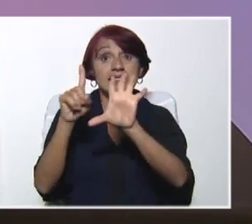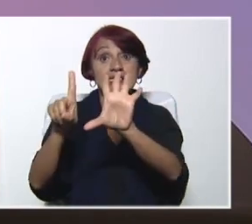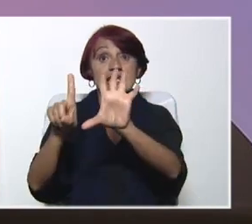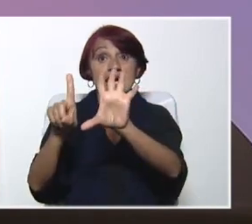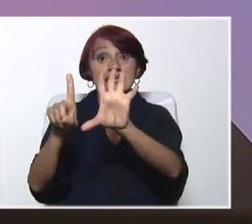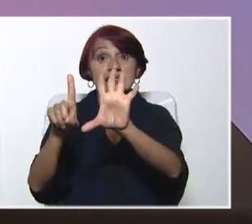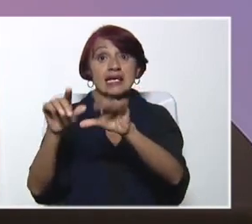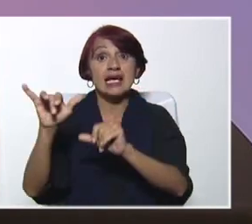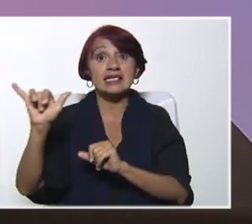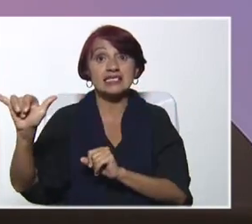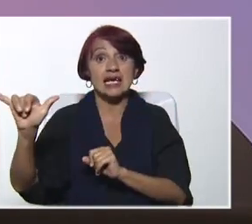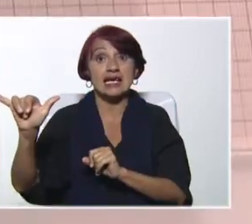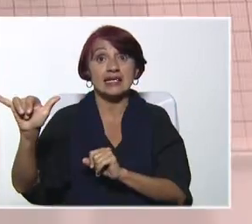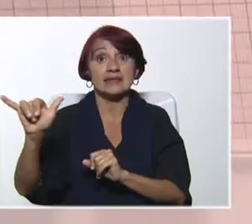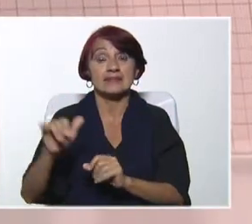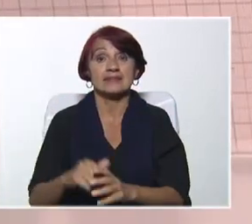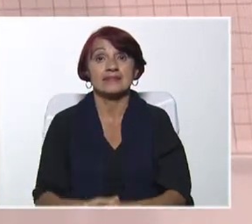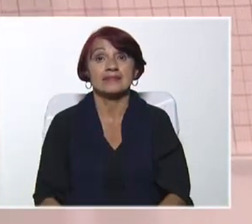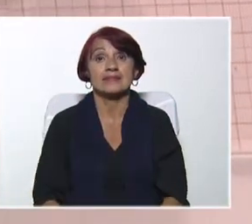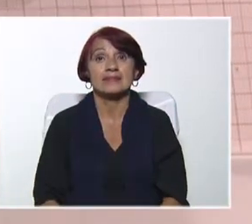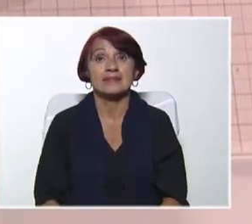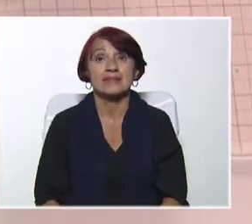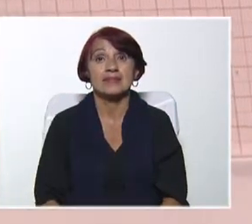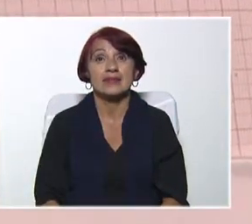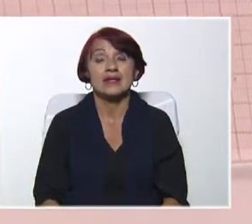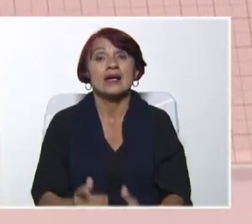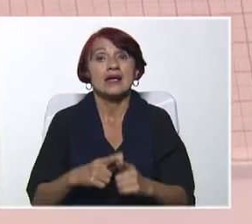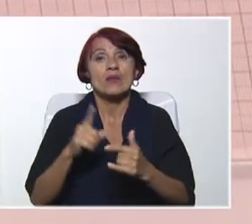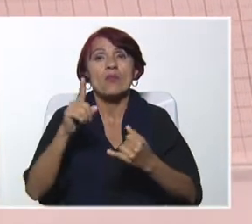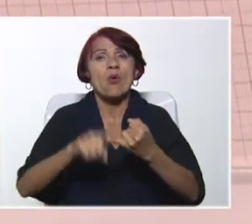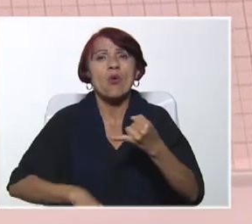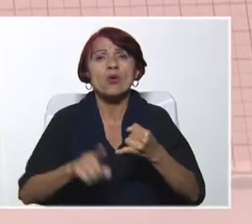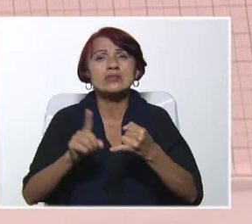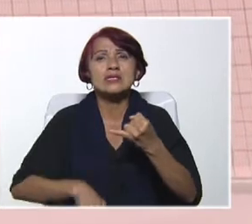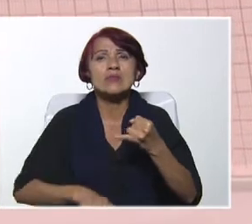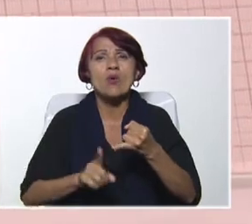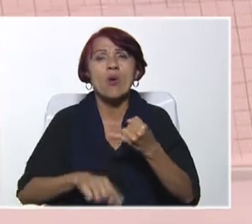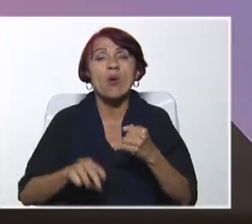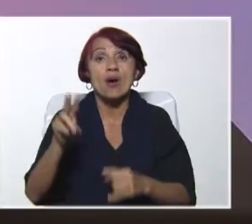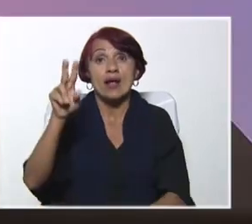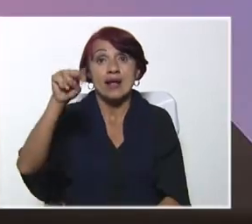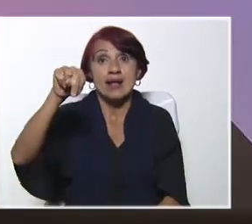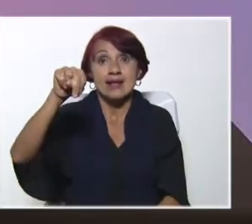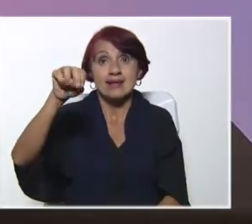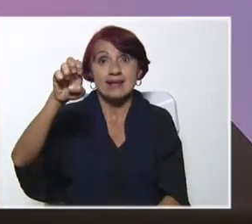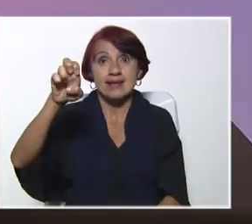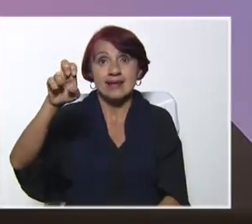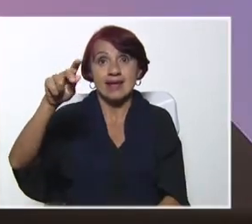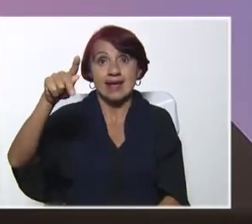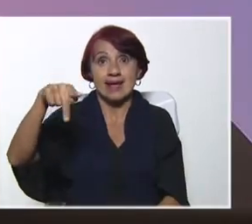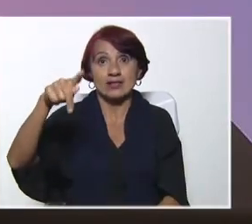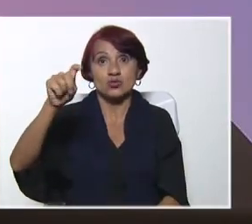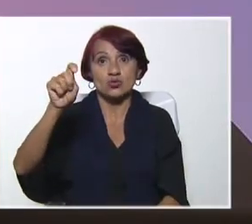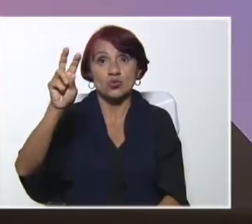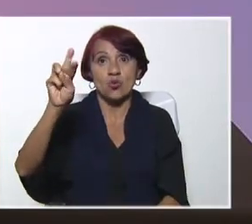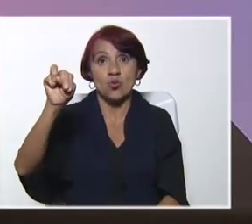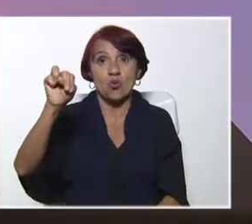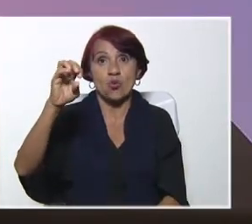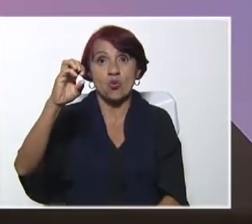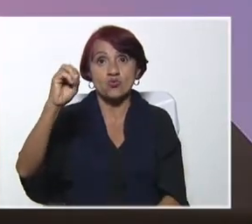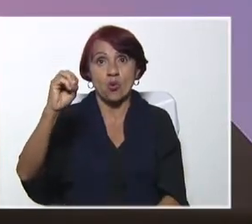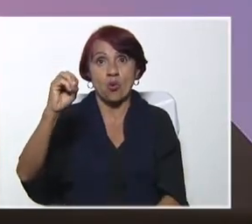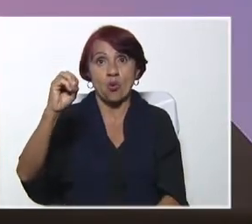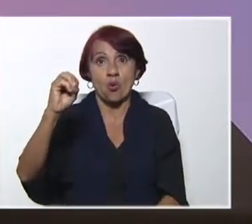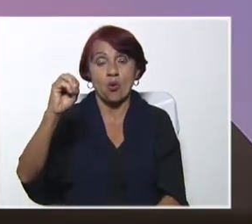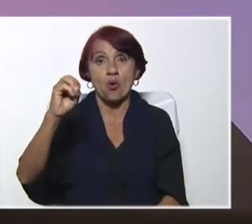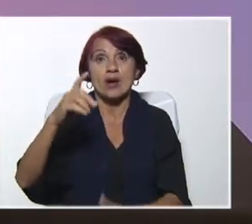6 en Y. Y por último, Neptuno. 7 en X y